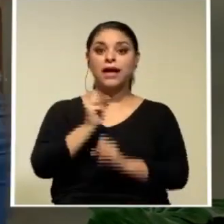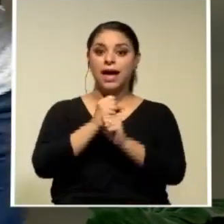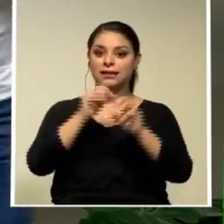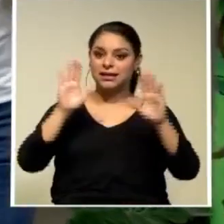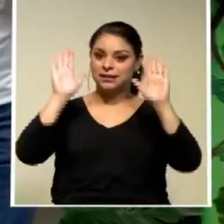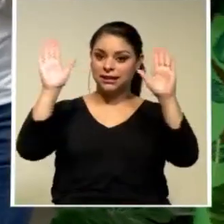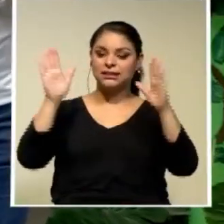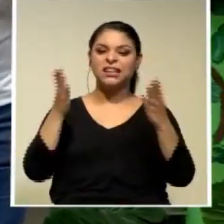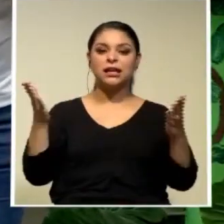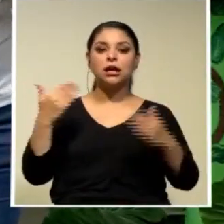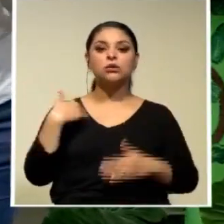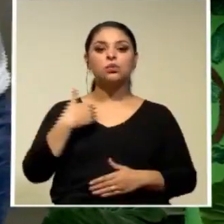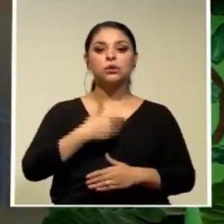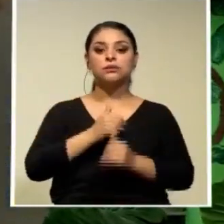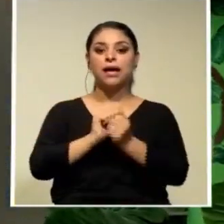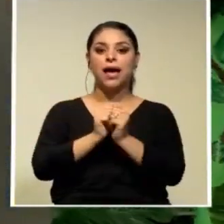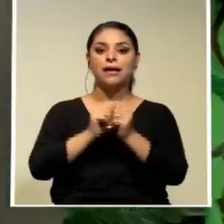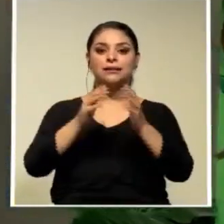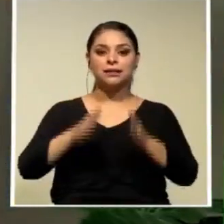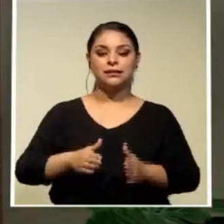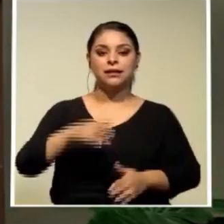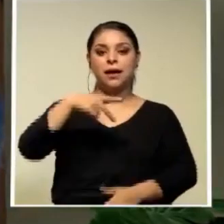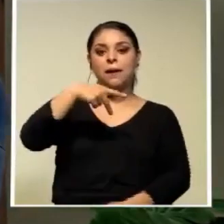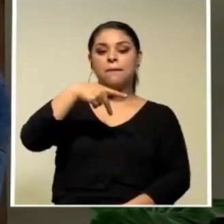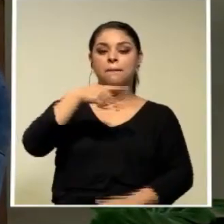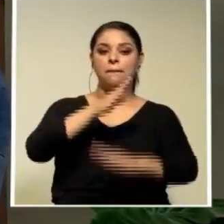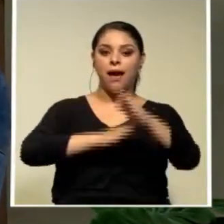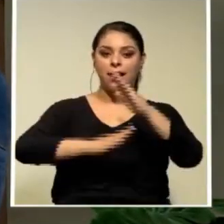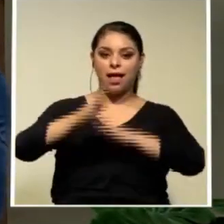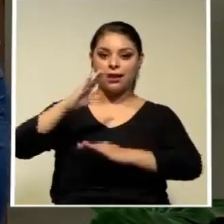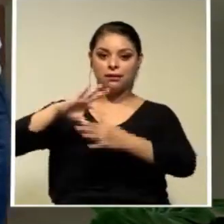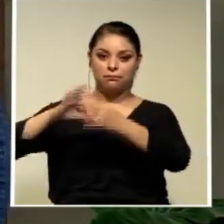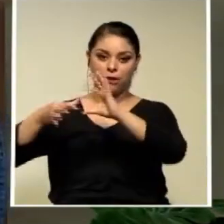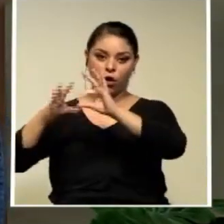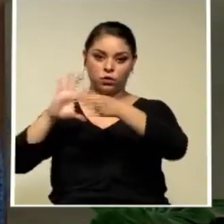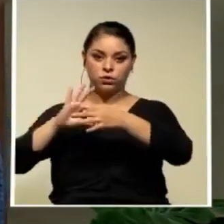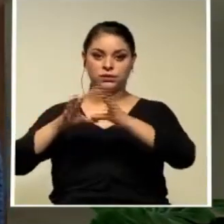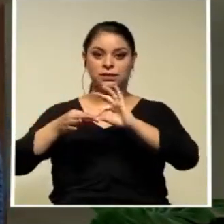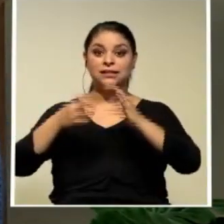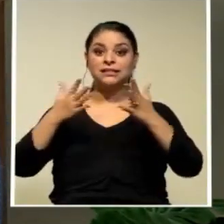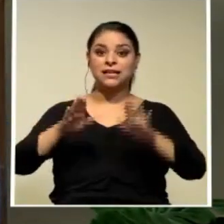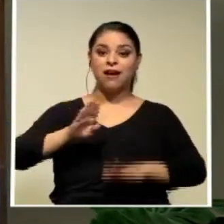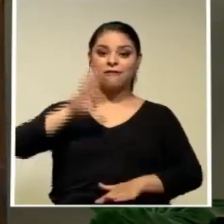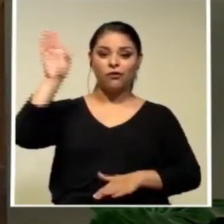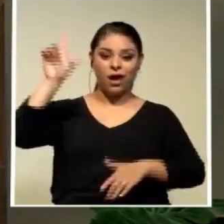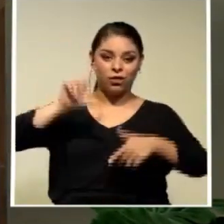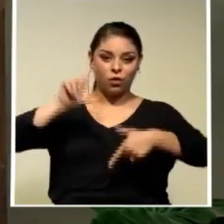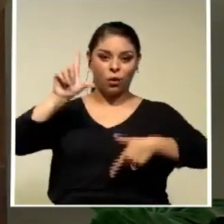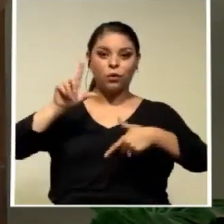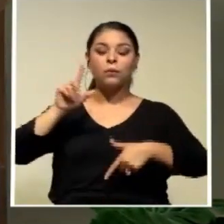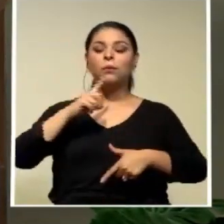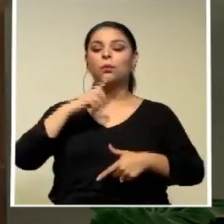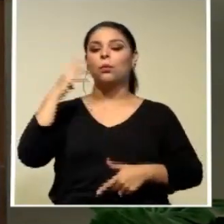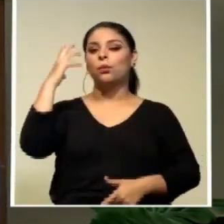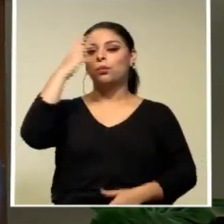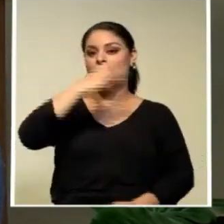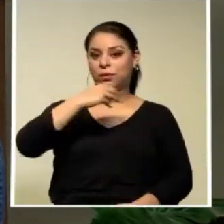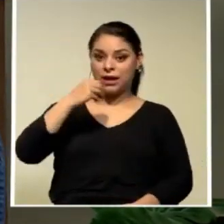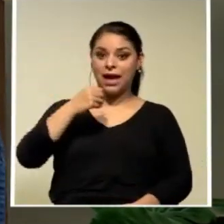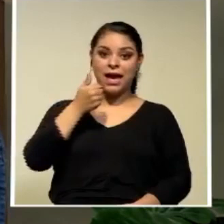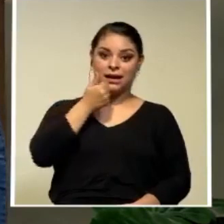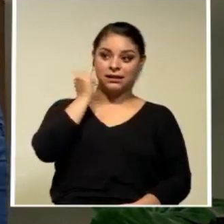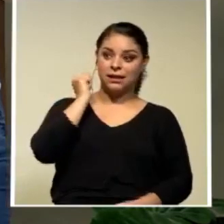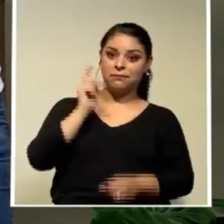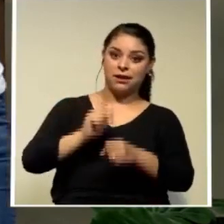A nuestros atletas paralímpicos que ya están en Tokio, ¿sí, en los Juegos Paralímpicos. Ayer participó uno de ellos y